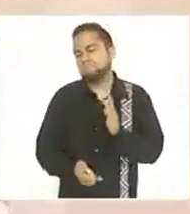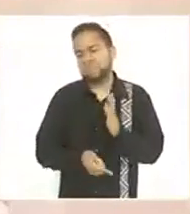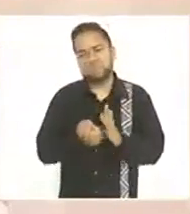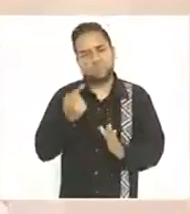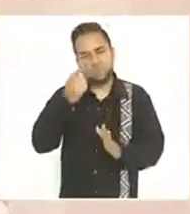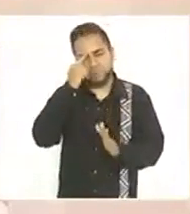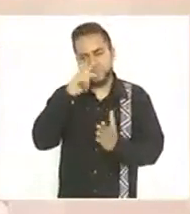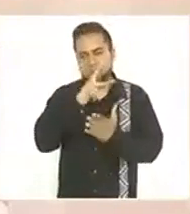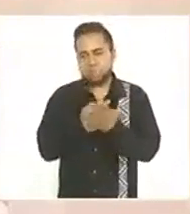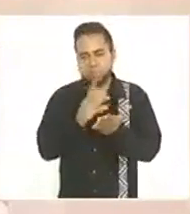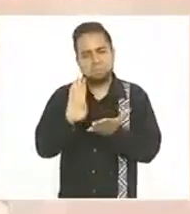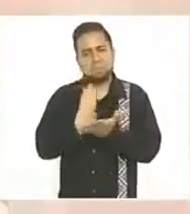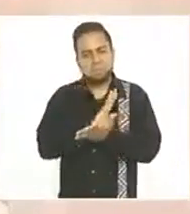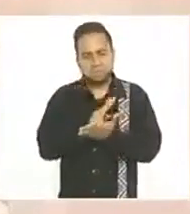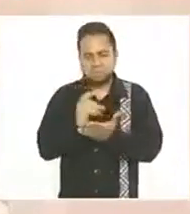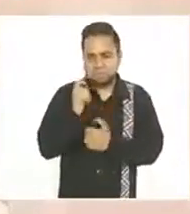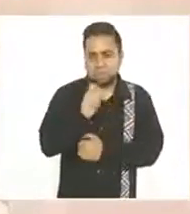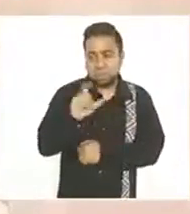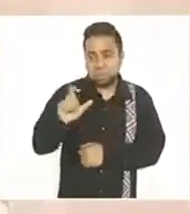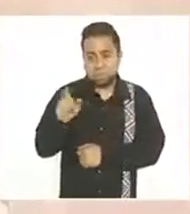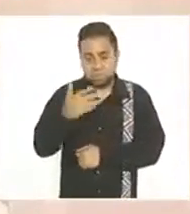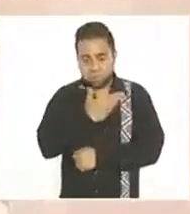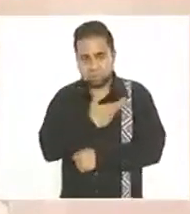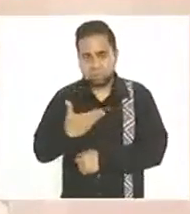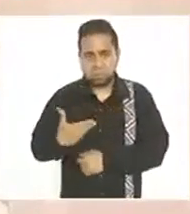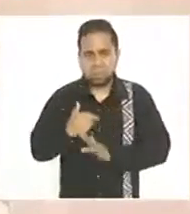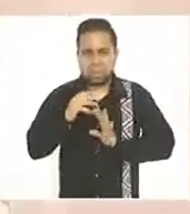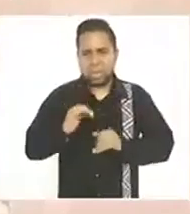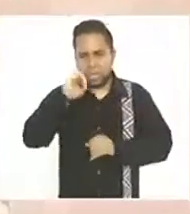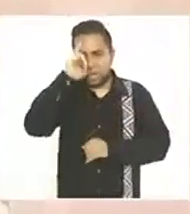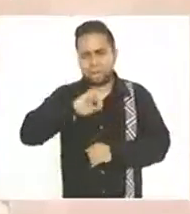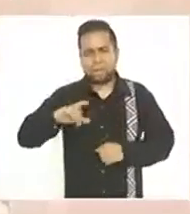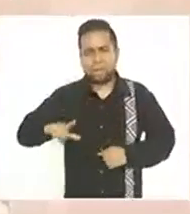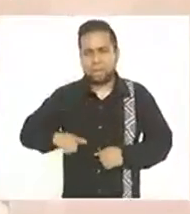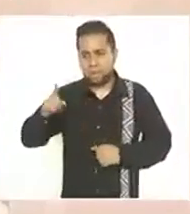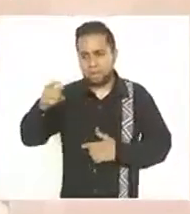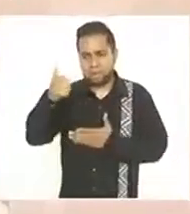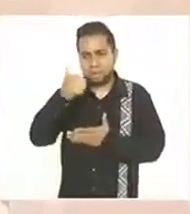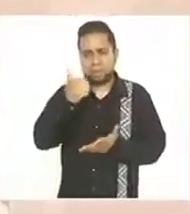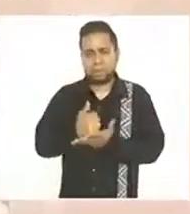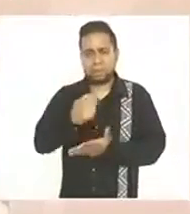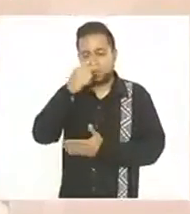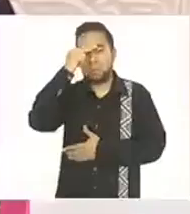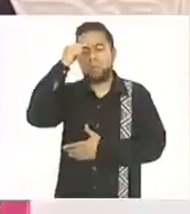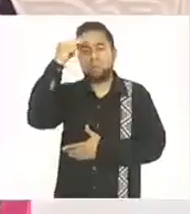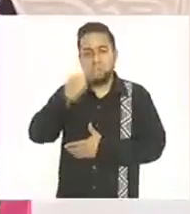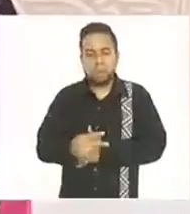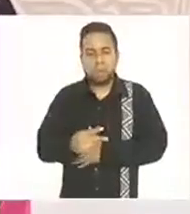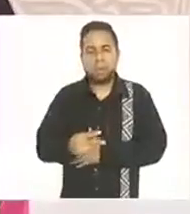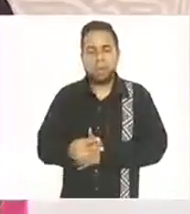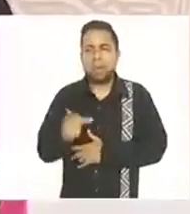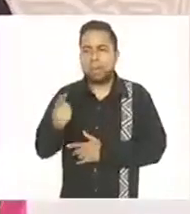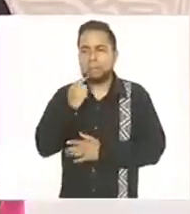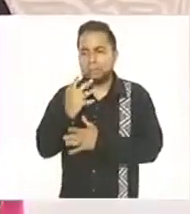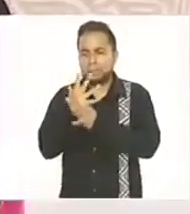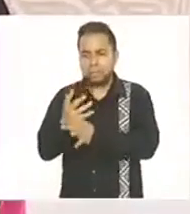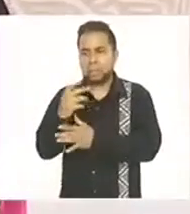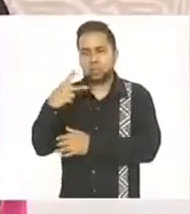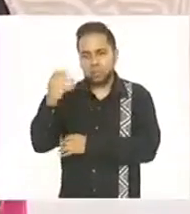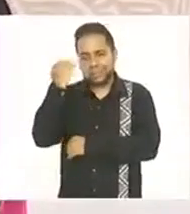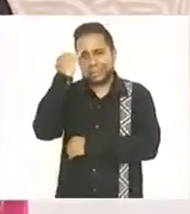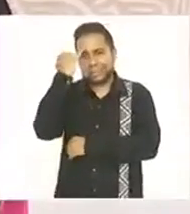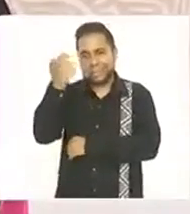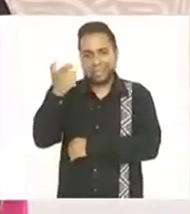programas de bienestar. Cuando el presidente fue jefe de gobierno en la Ciudad de México, estableció esta